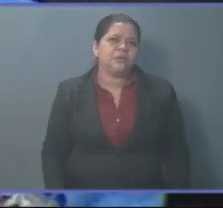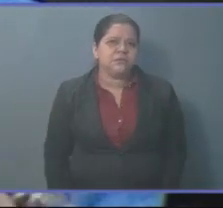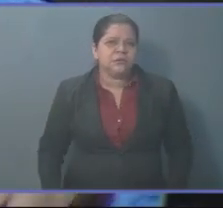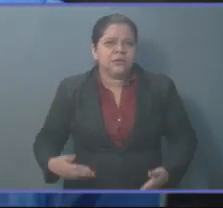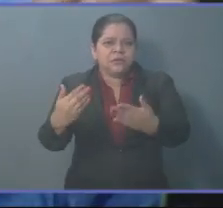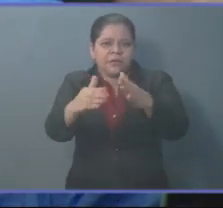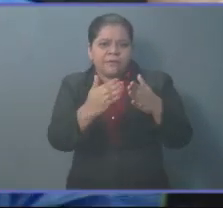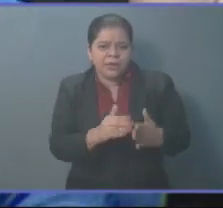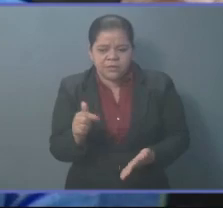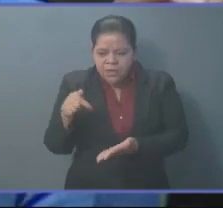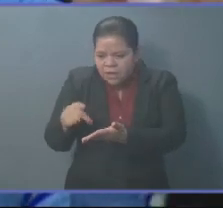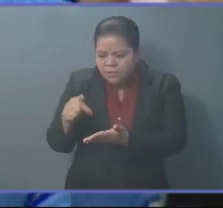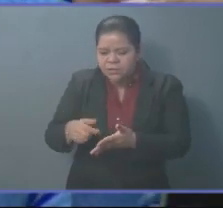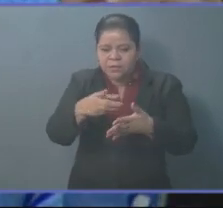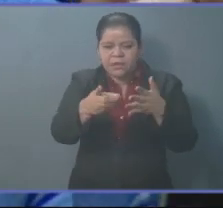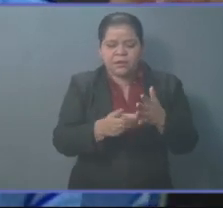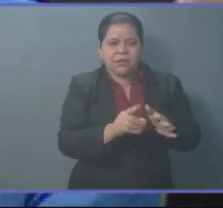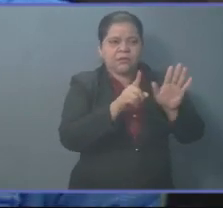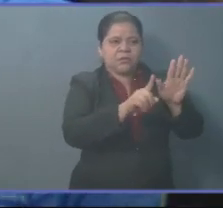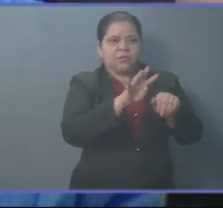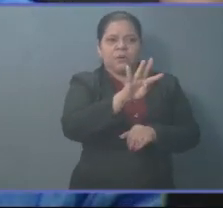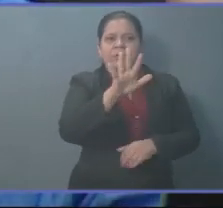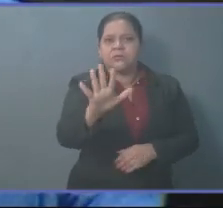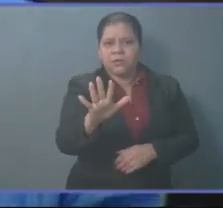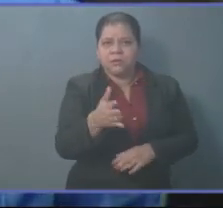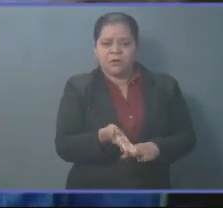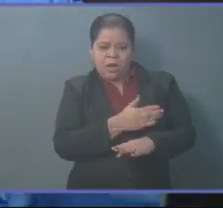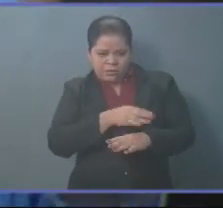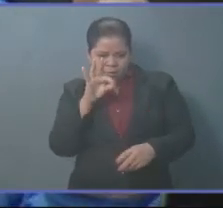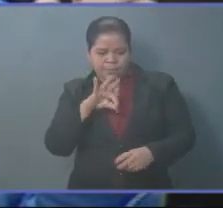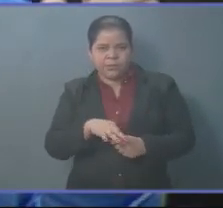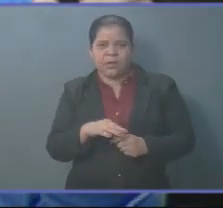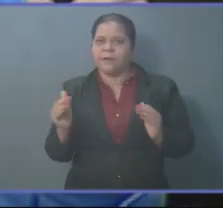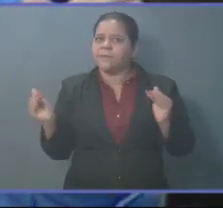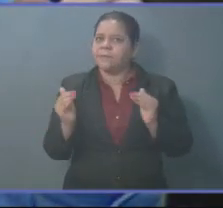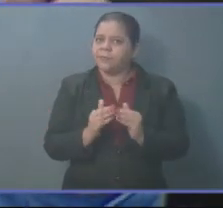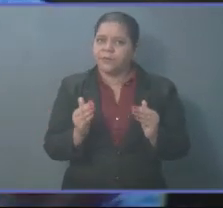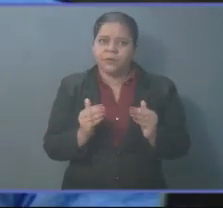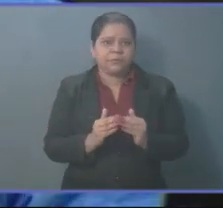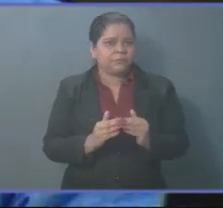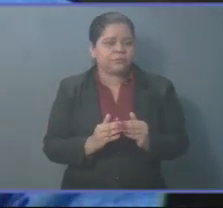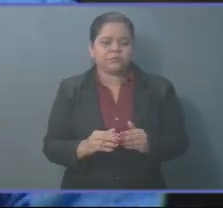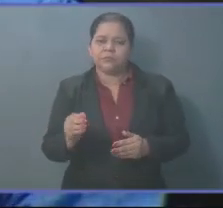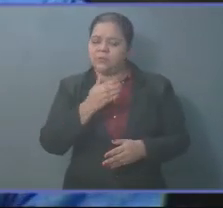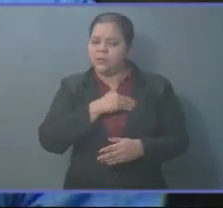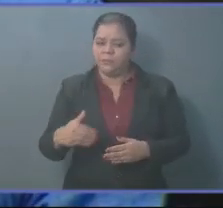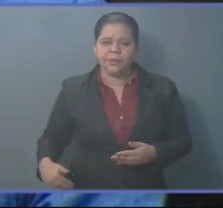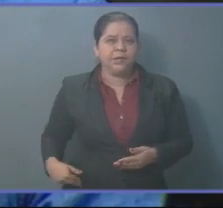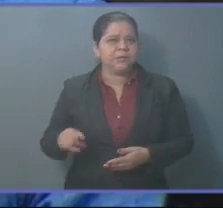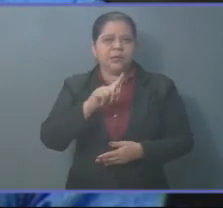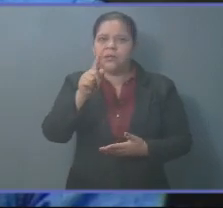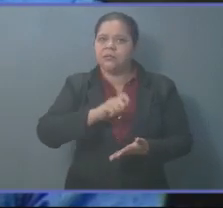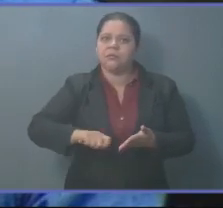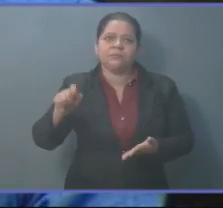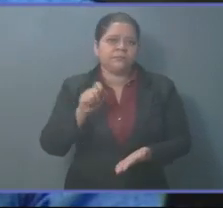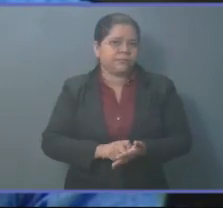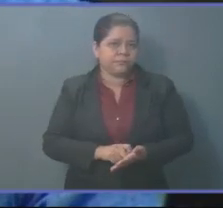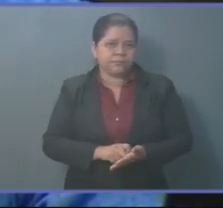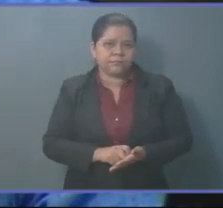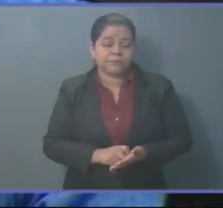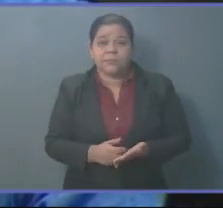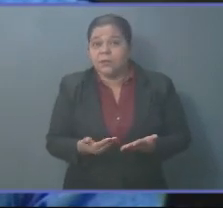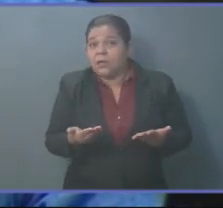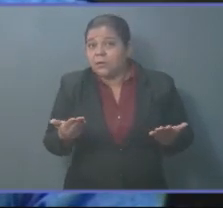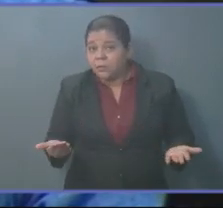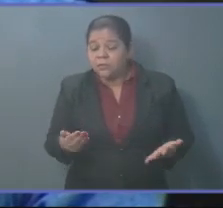esta y el decreto 645 por el cual voté y que tampoco ha sancionado el presidente de la República? Y es que